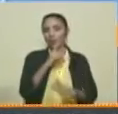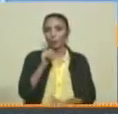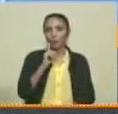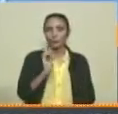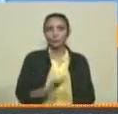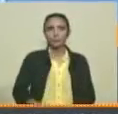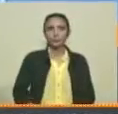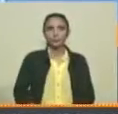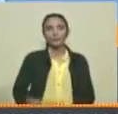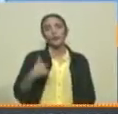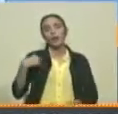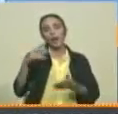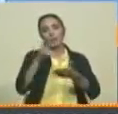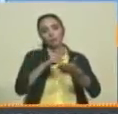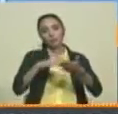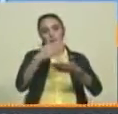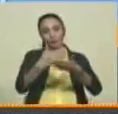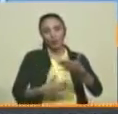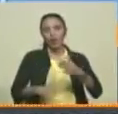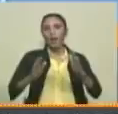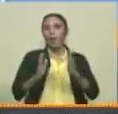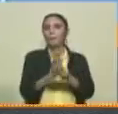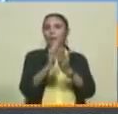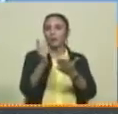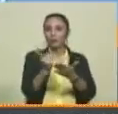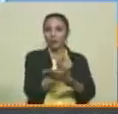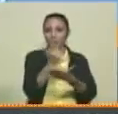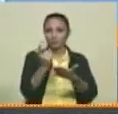Y leían la Biblia y oraban.